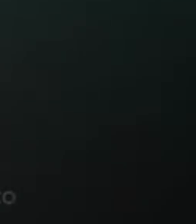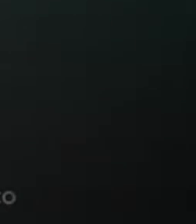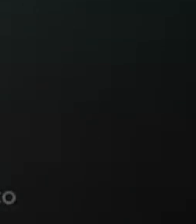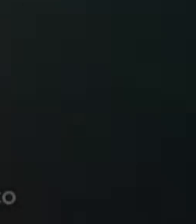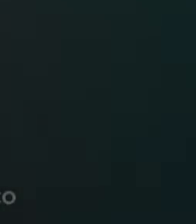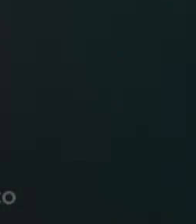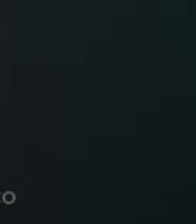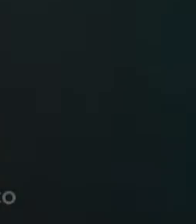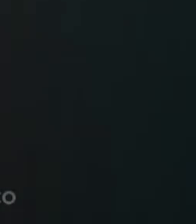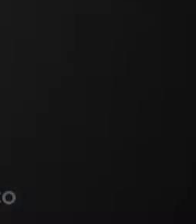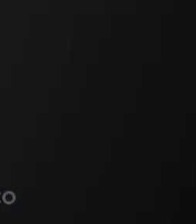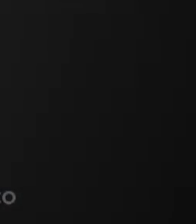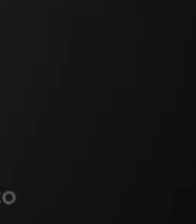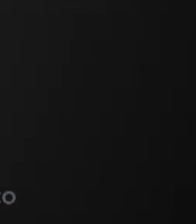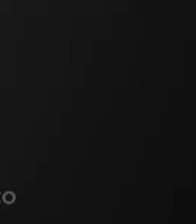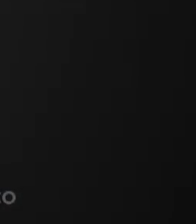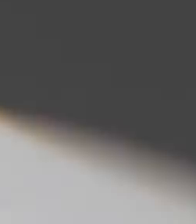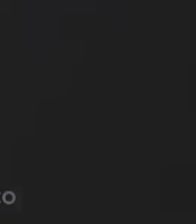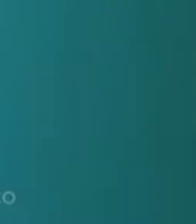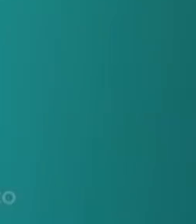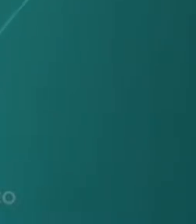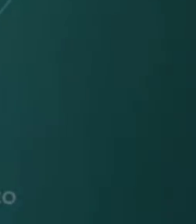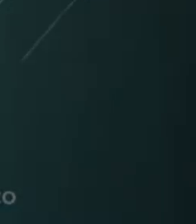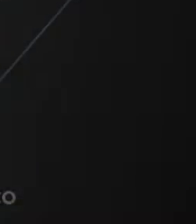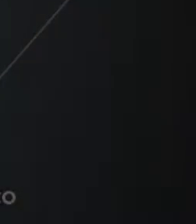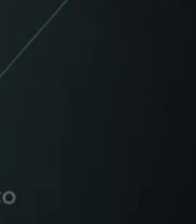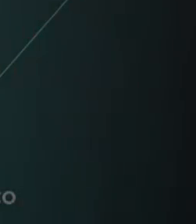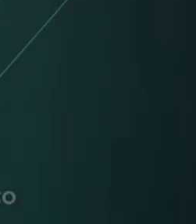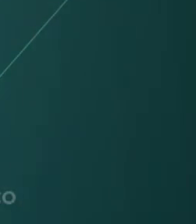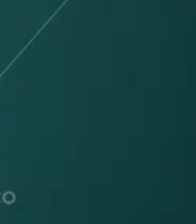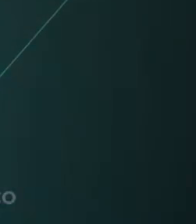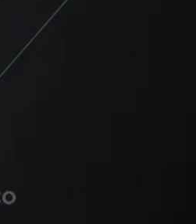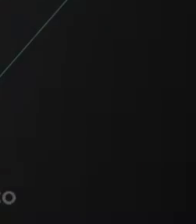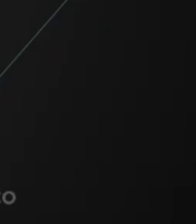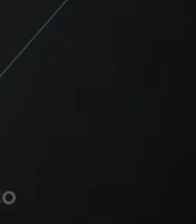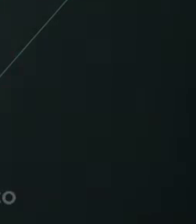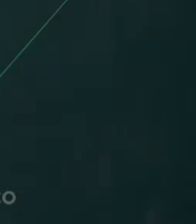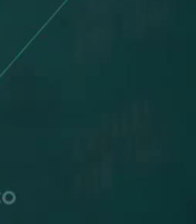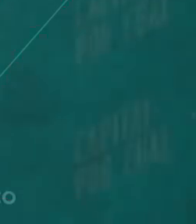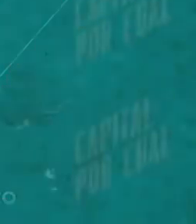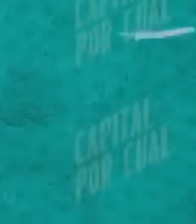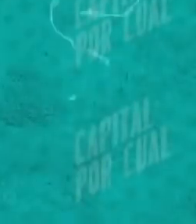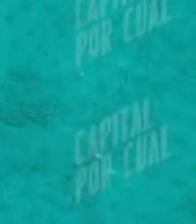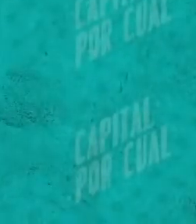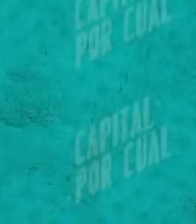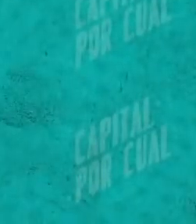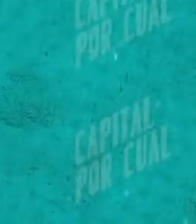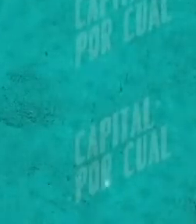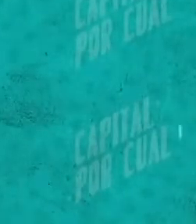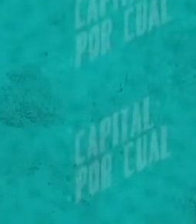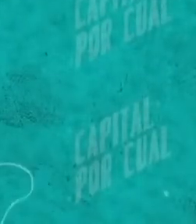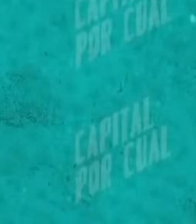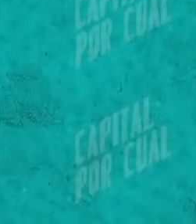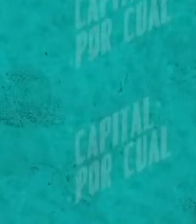Te agradecemos estos 13 años al aire. Capital 21, corazón de la capital.